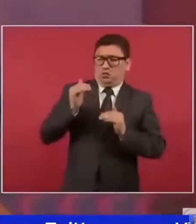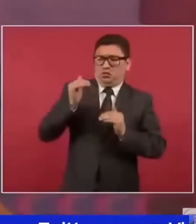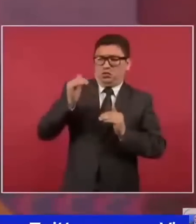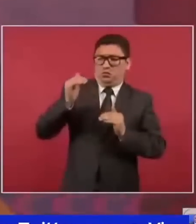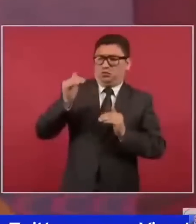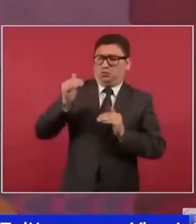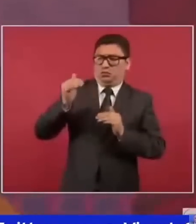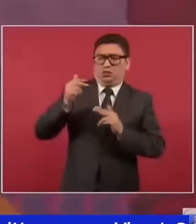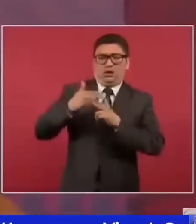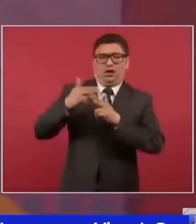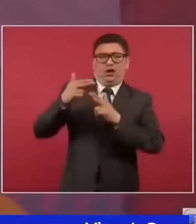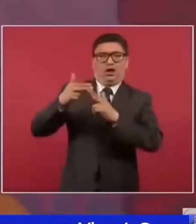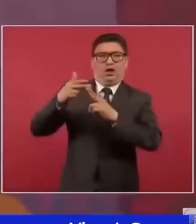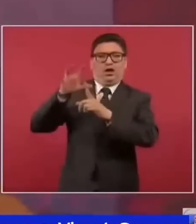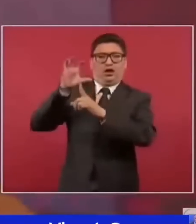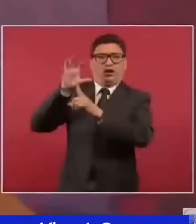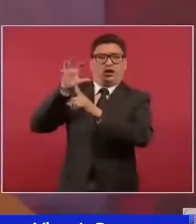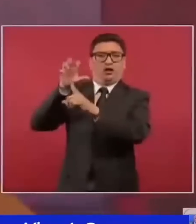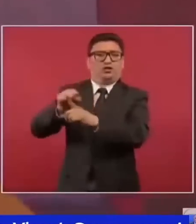hasta colocarse,